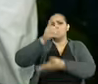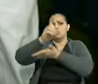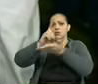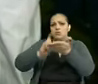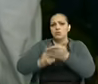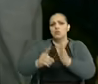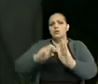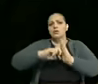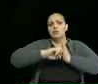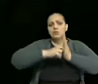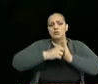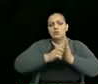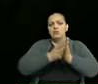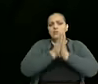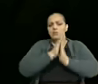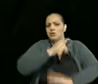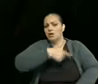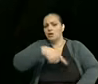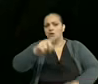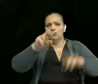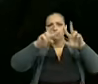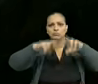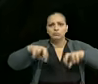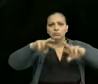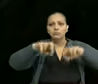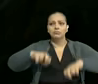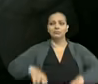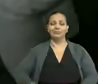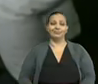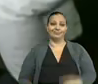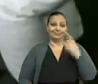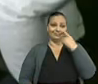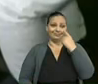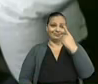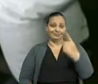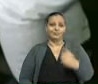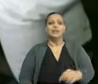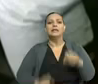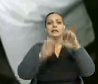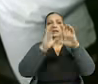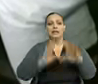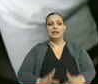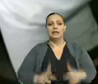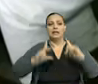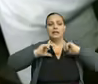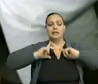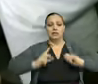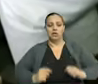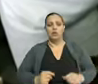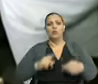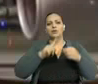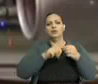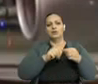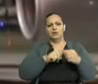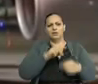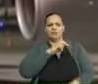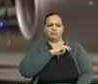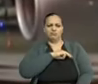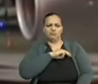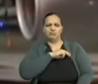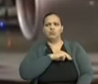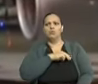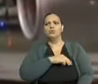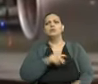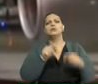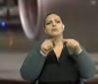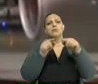por un aparente sobreprecio en la adquisición de 100.000 pruebas PCR golpean la puerta del municipio de Quito y en especial de la Secretaría de